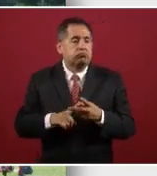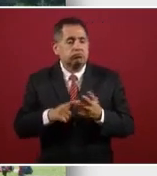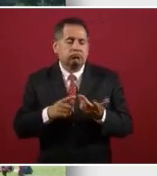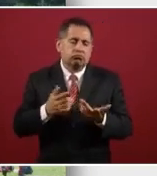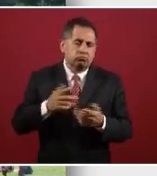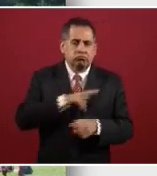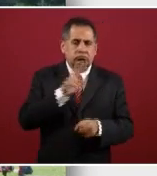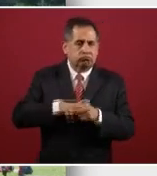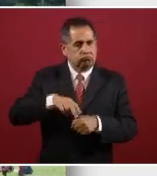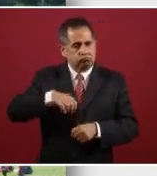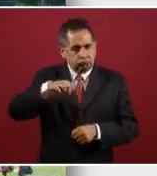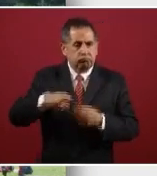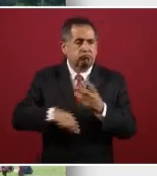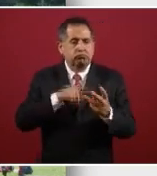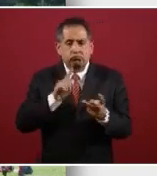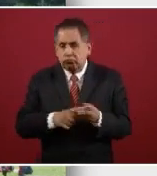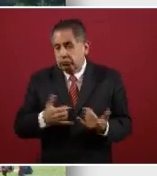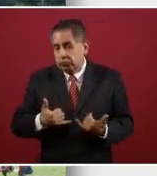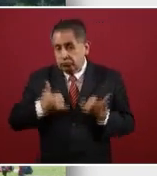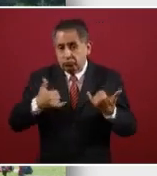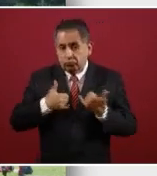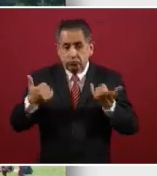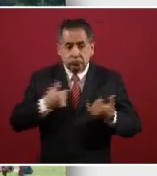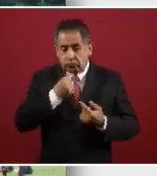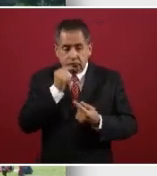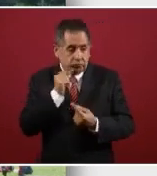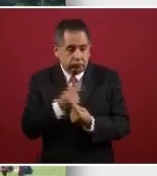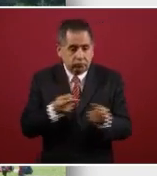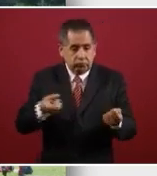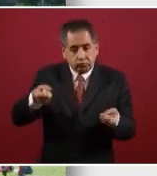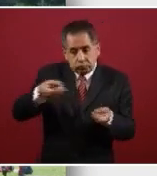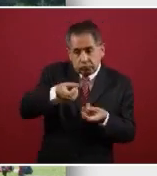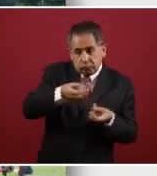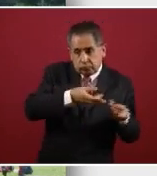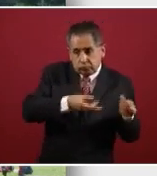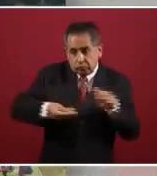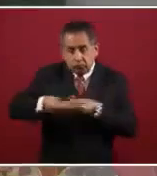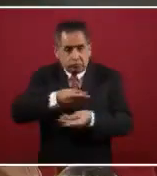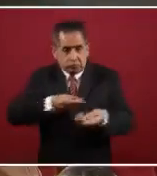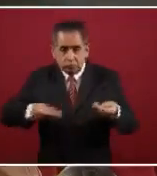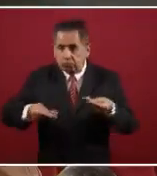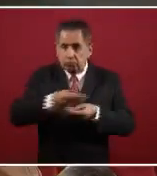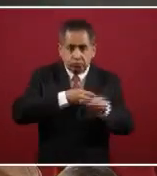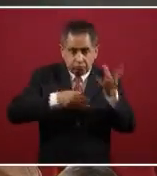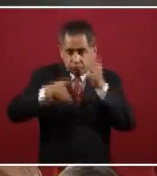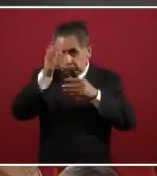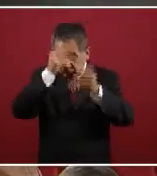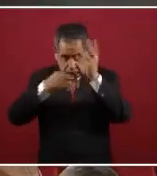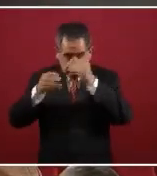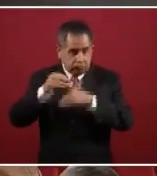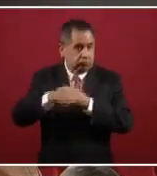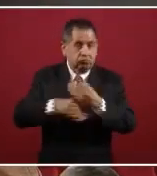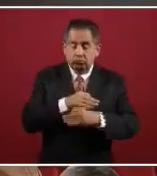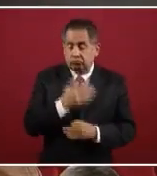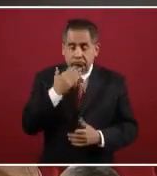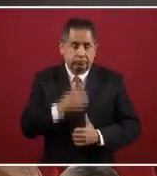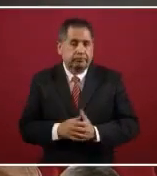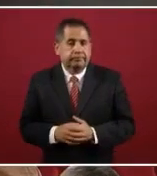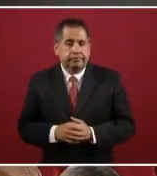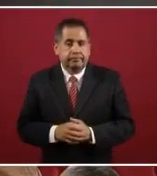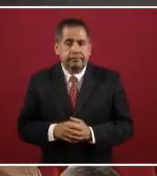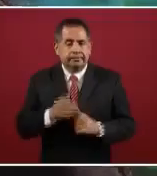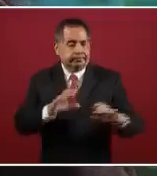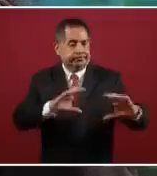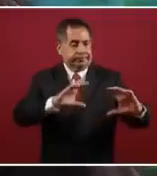medianamente adulta y entre nuestros jóvenes y nuestras niñas y nuestros niños. Y decirles que cómo están conformadas